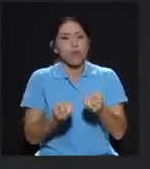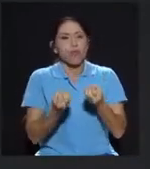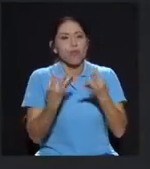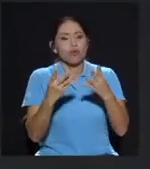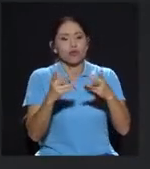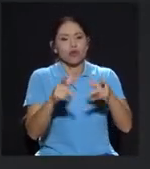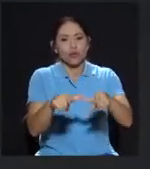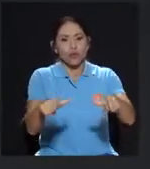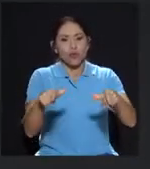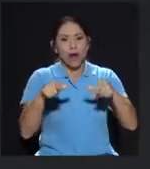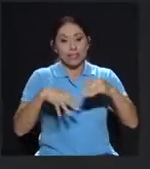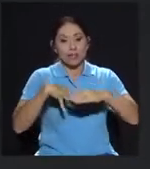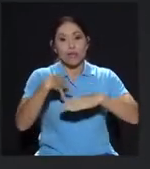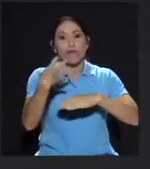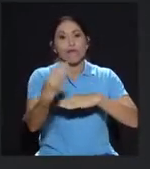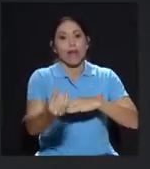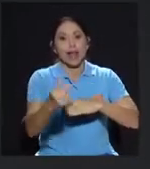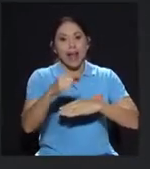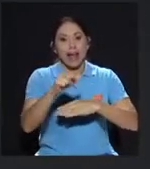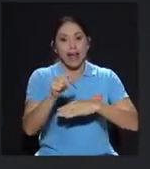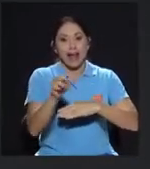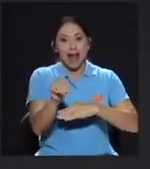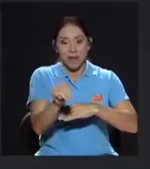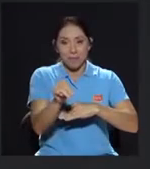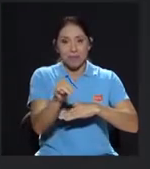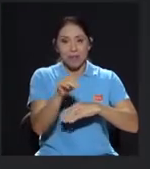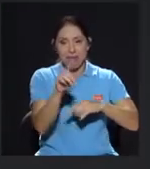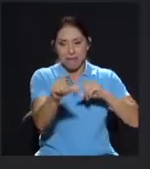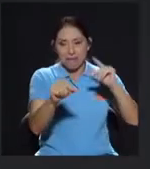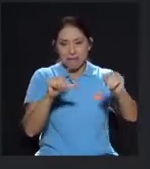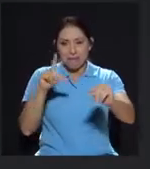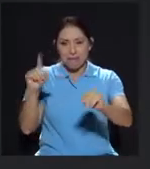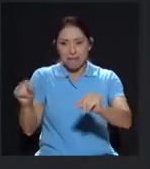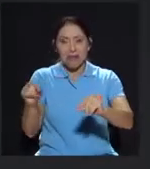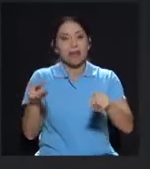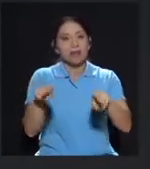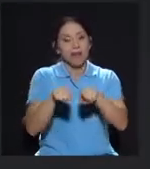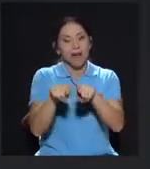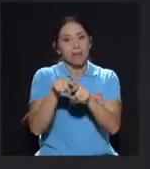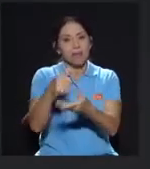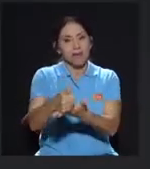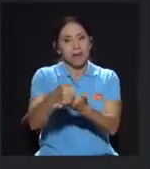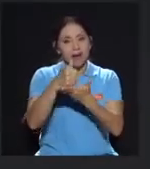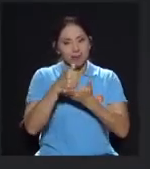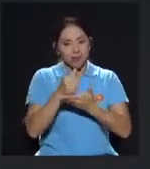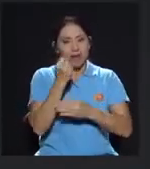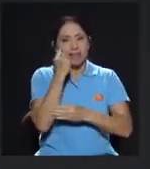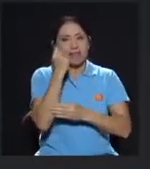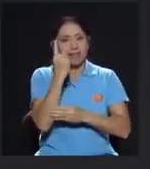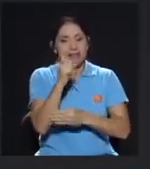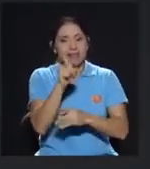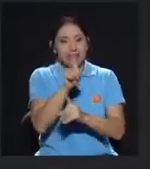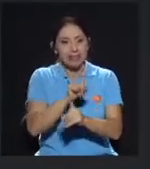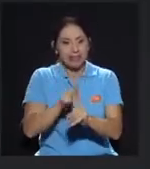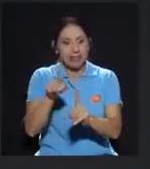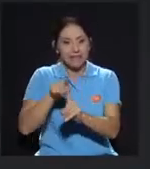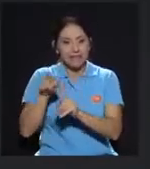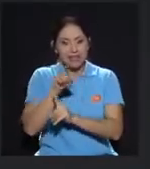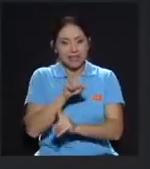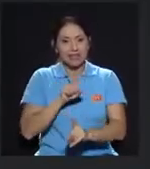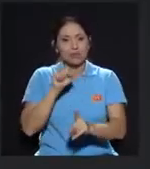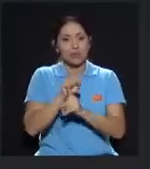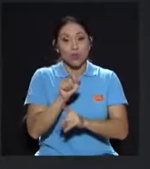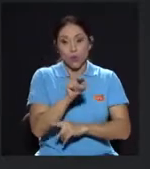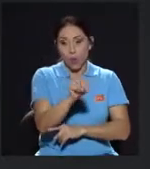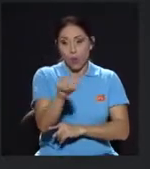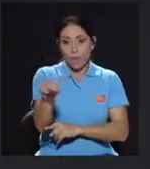de tal manera de que eso también me ayuda a entender mucho otras realidades de compañeros que hacían